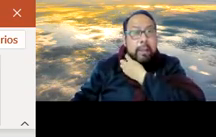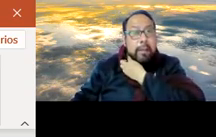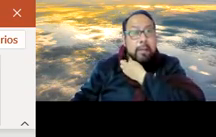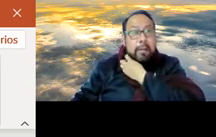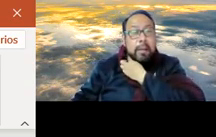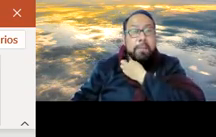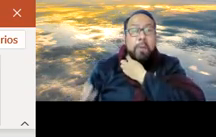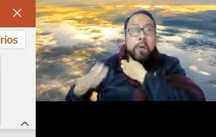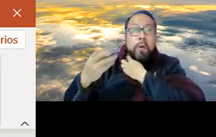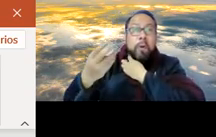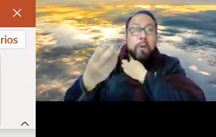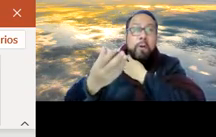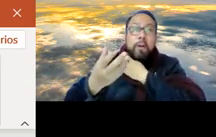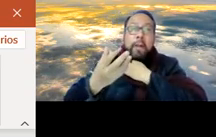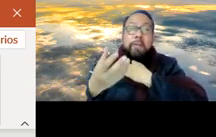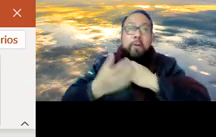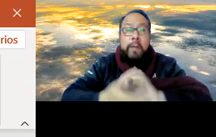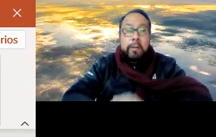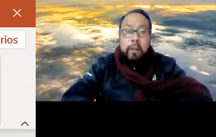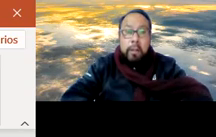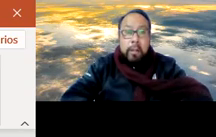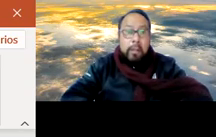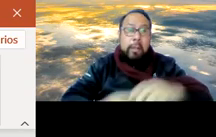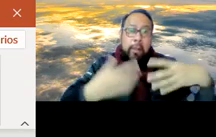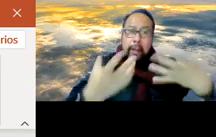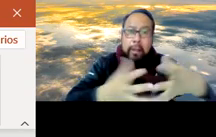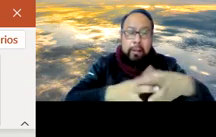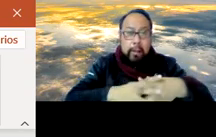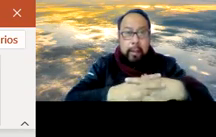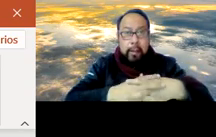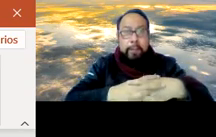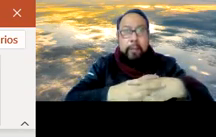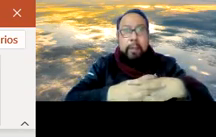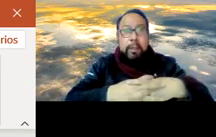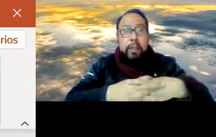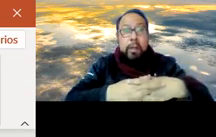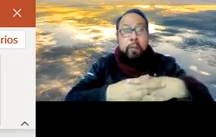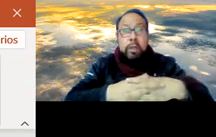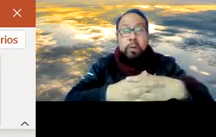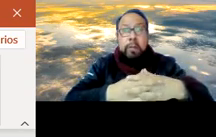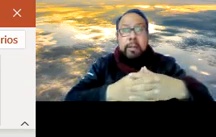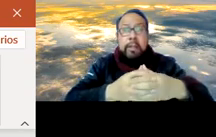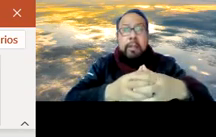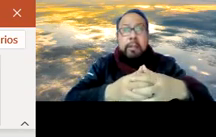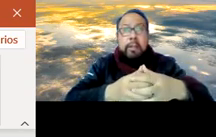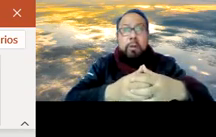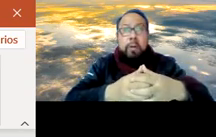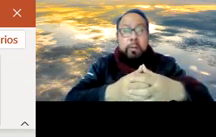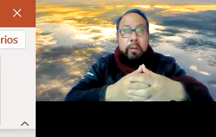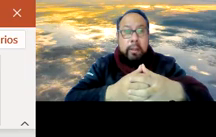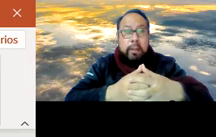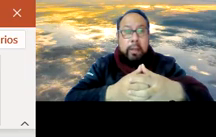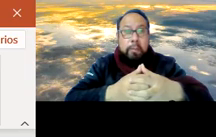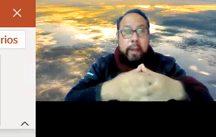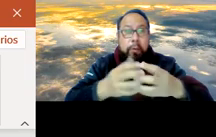es el propio coloquio o la información. Y hacen la invitación a muchas universidades y los